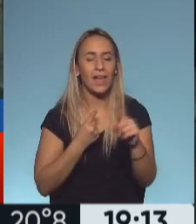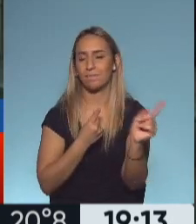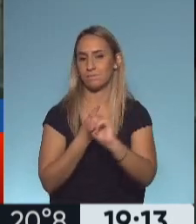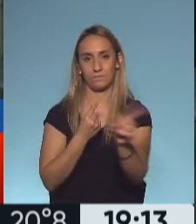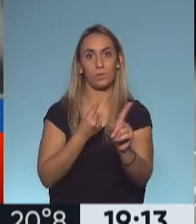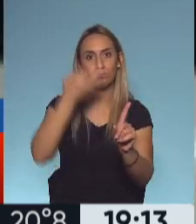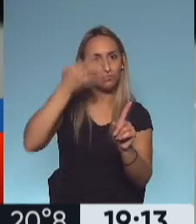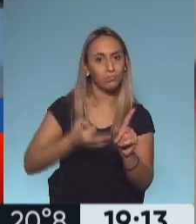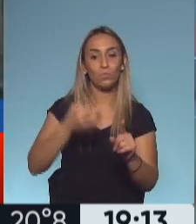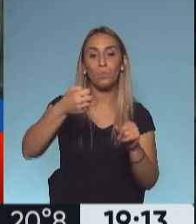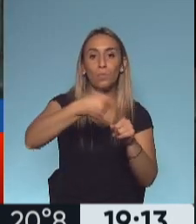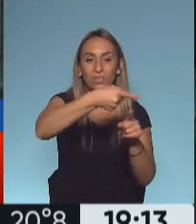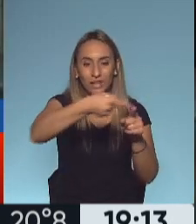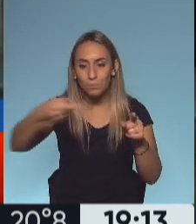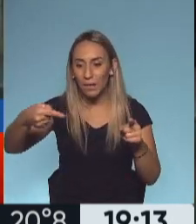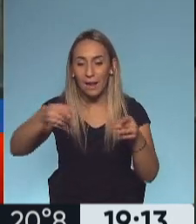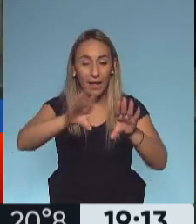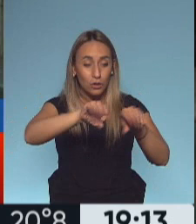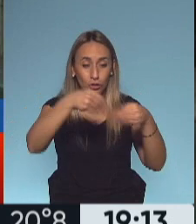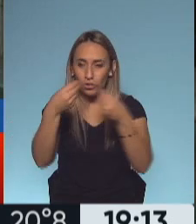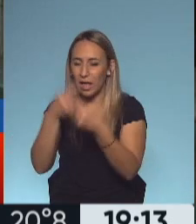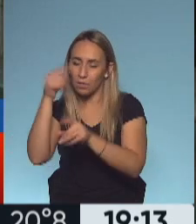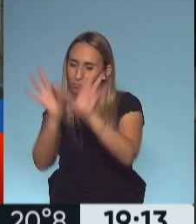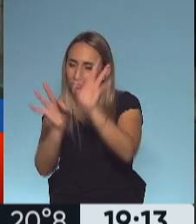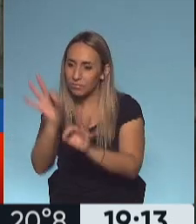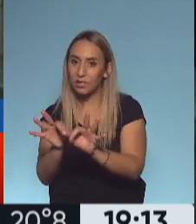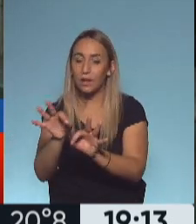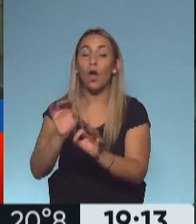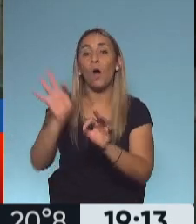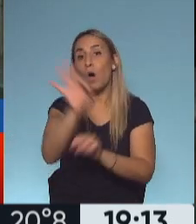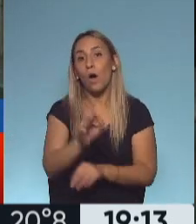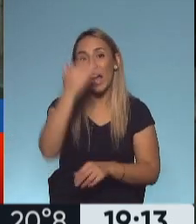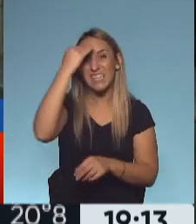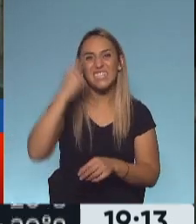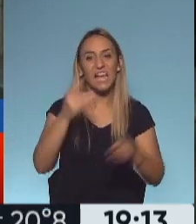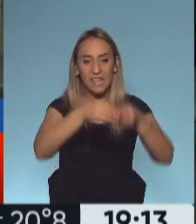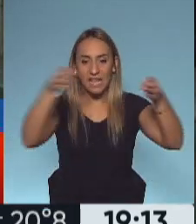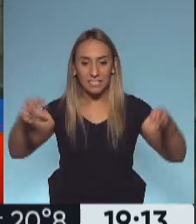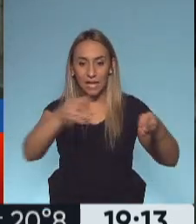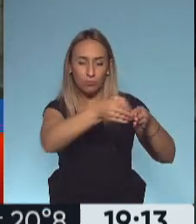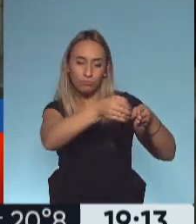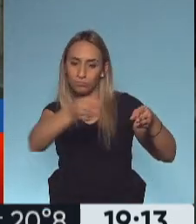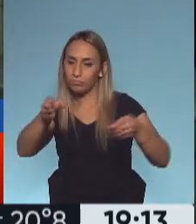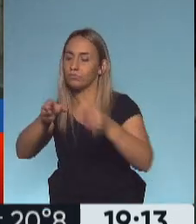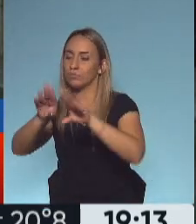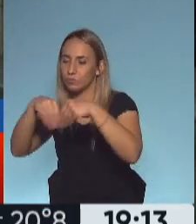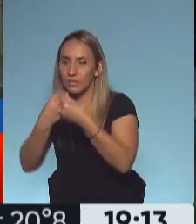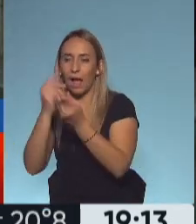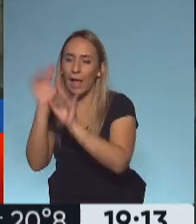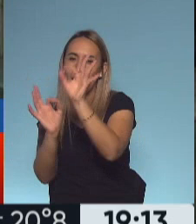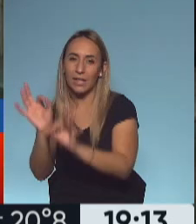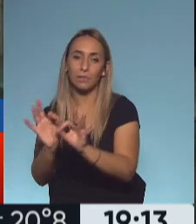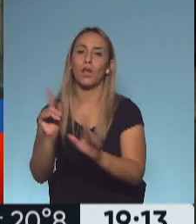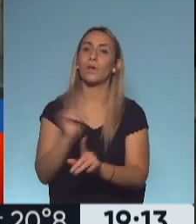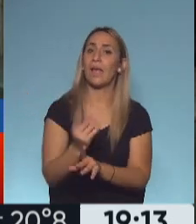por quincena, ¿no? Por eso, ¿por qué? Porque estas 368 muertes no quiere decir que de ayer a hoy